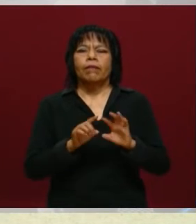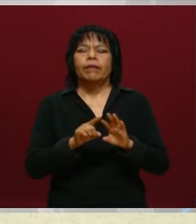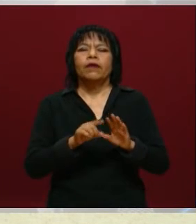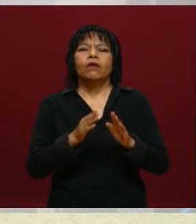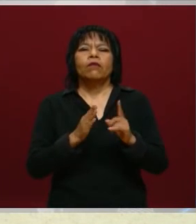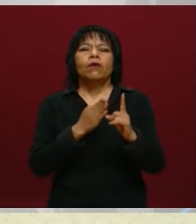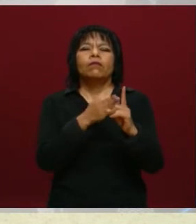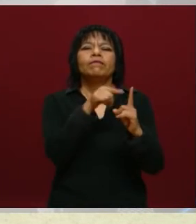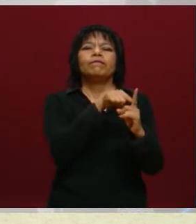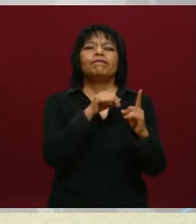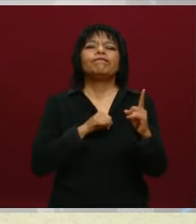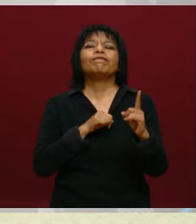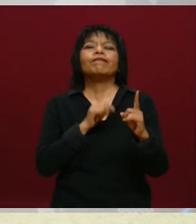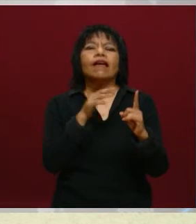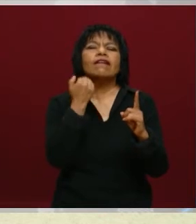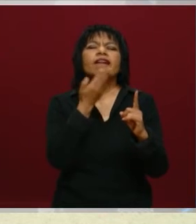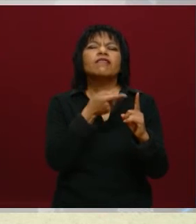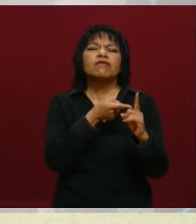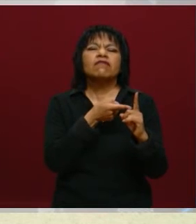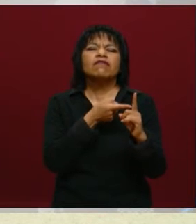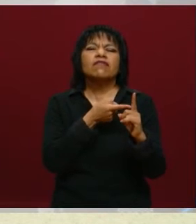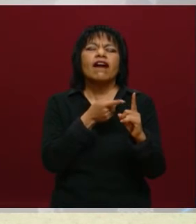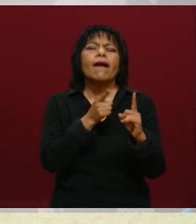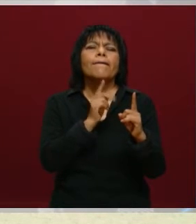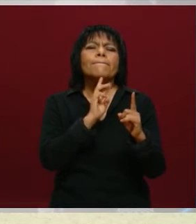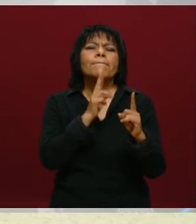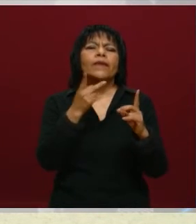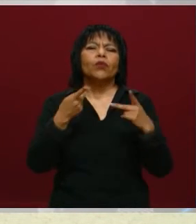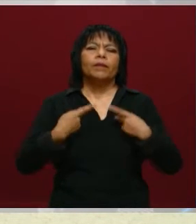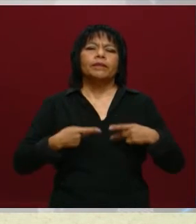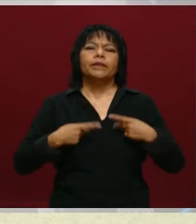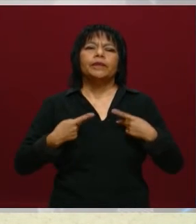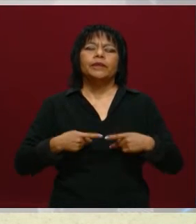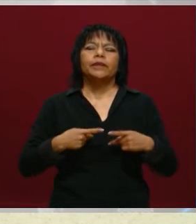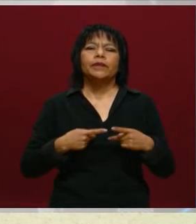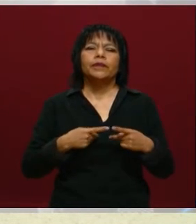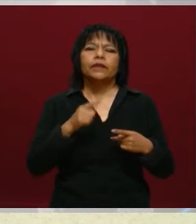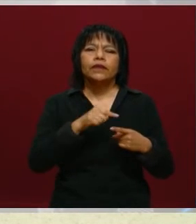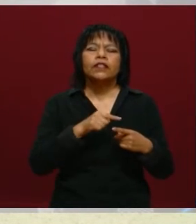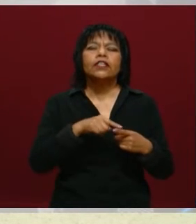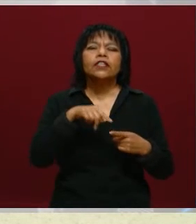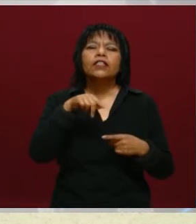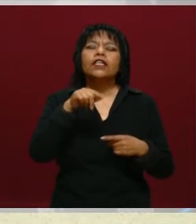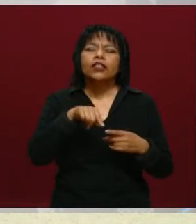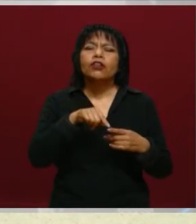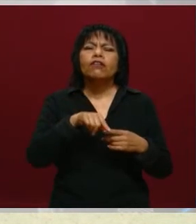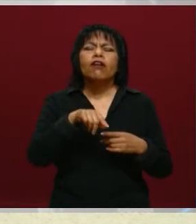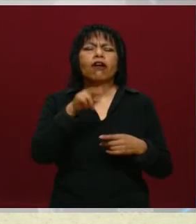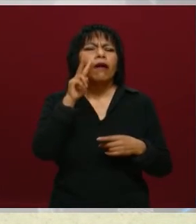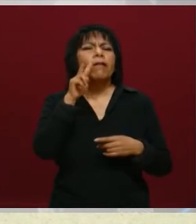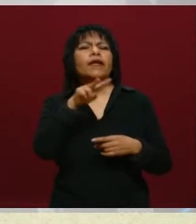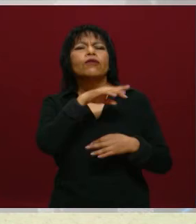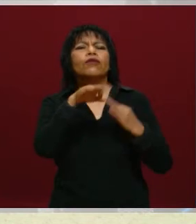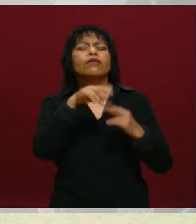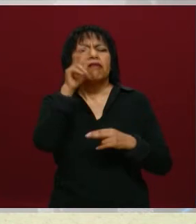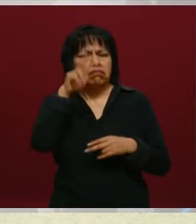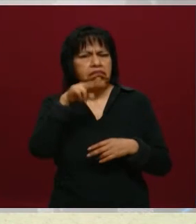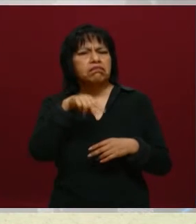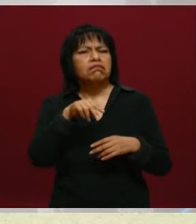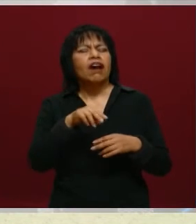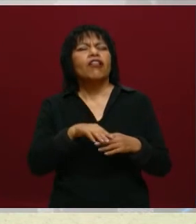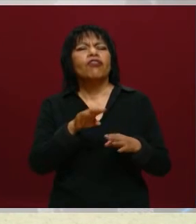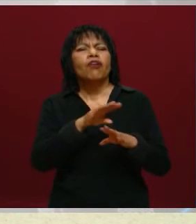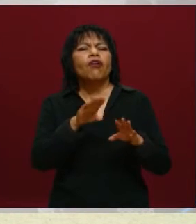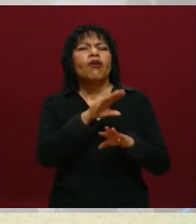queremos formar mejores seres humanos y desde la realidad en la que nos movemos entonces pues bueno es